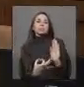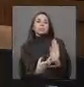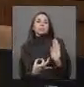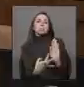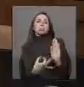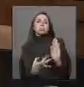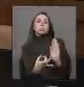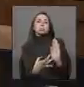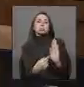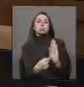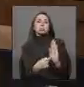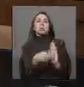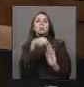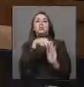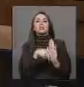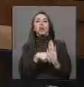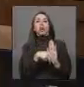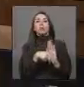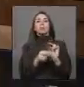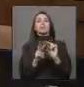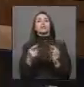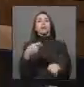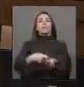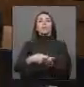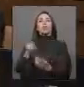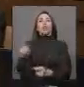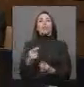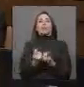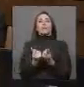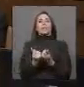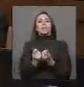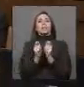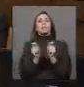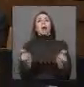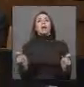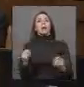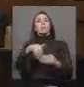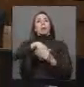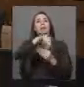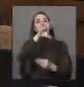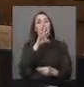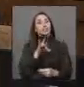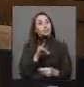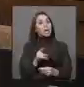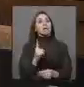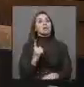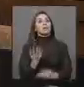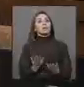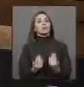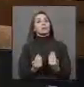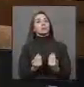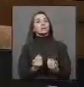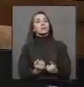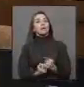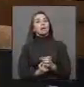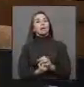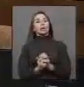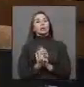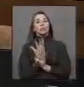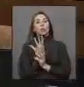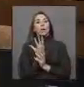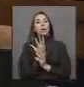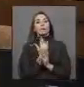las maneras posibles las normas sobre financiamiento y propaganda electoral. Por eso es necesario una nueva